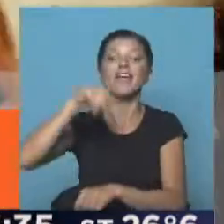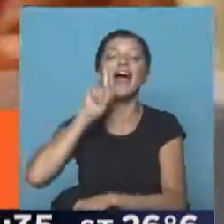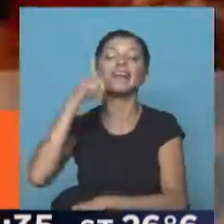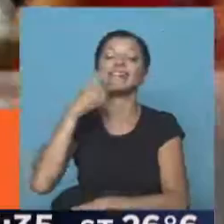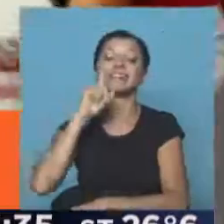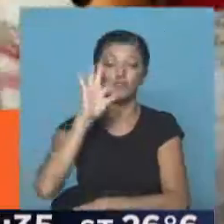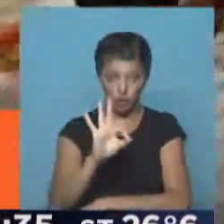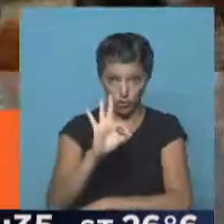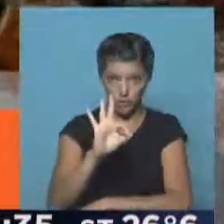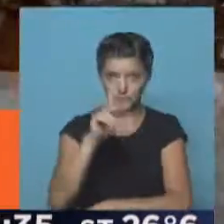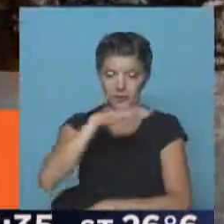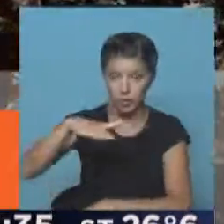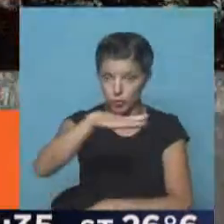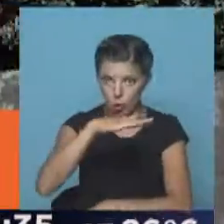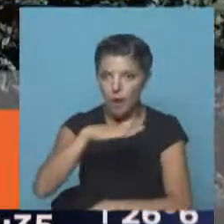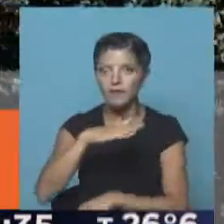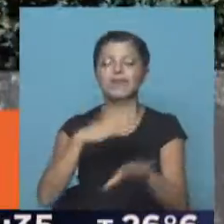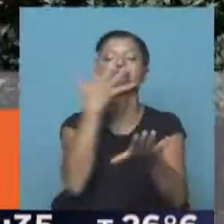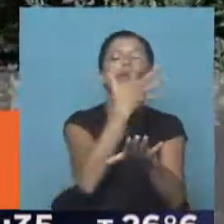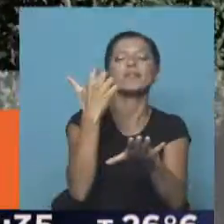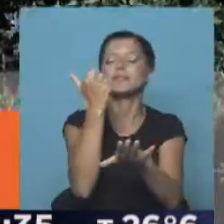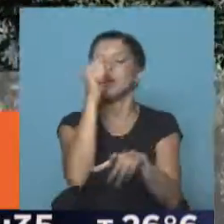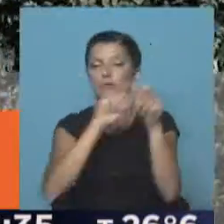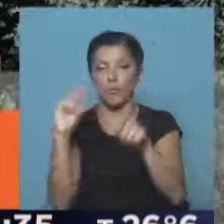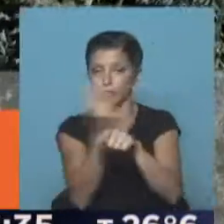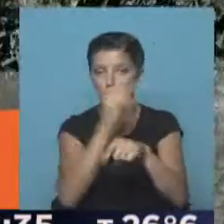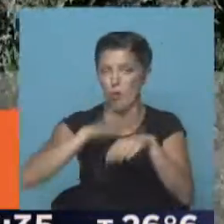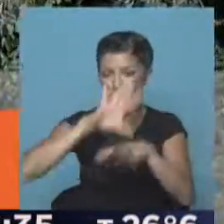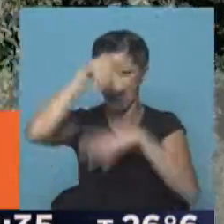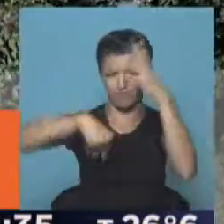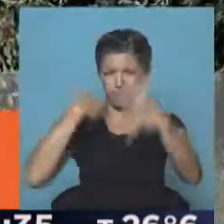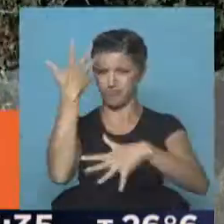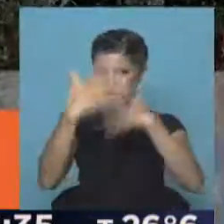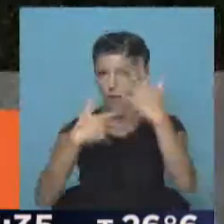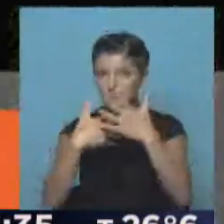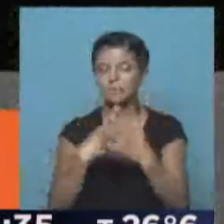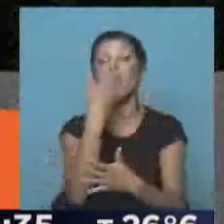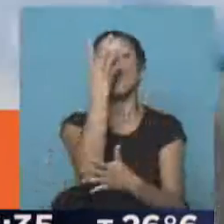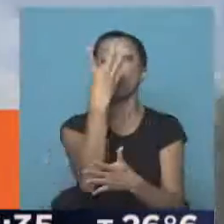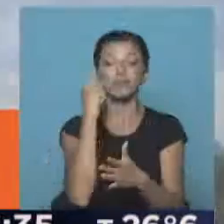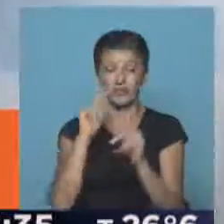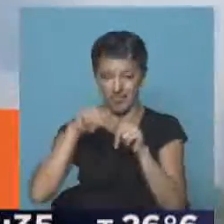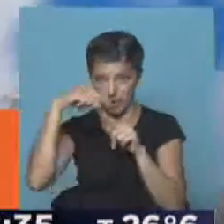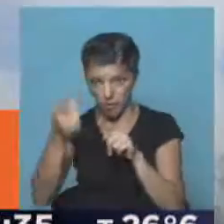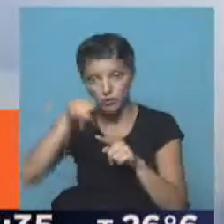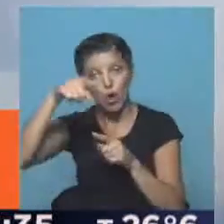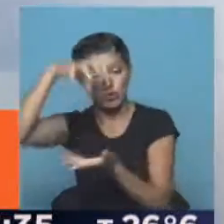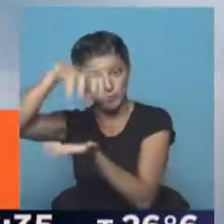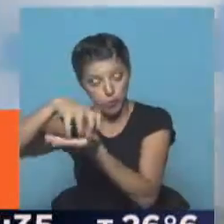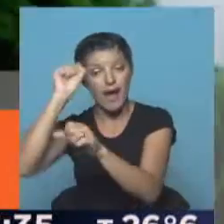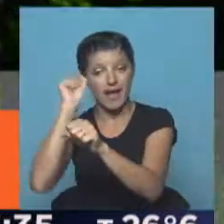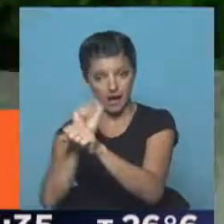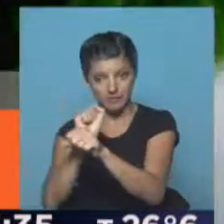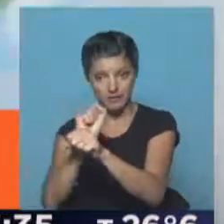la Amazonia brasileña, causó 56 muertos. 4 días después, otro enfrentamiento similar